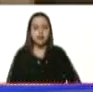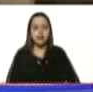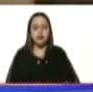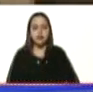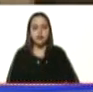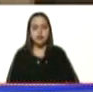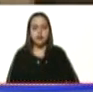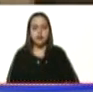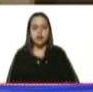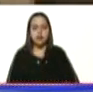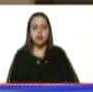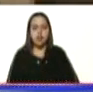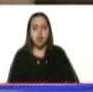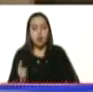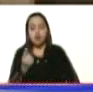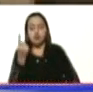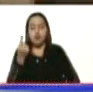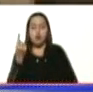no solo como redactor